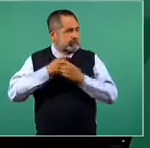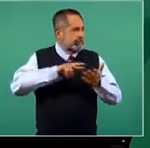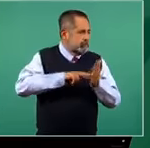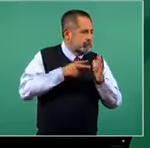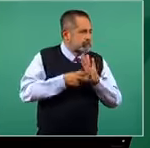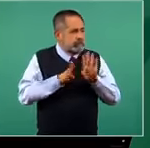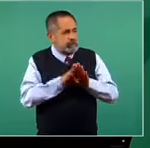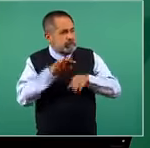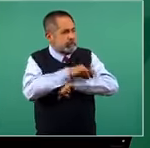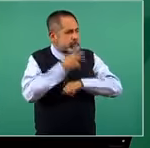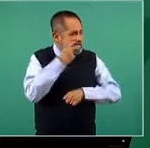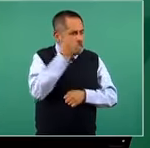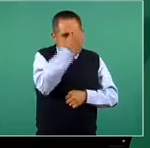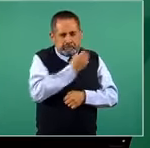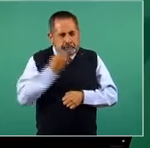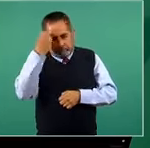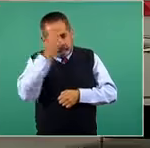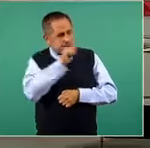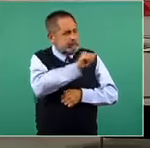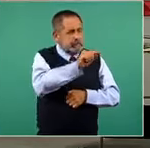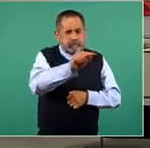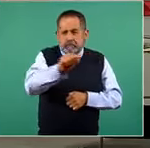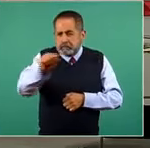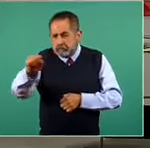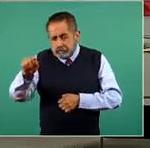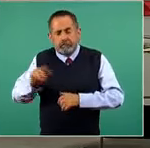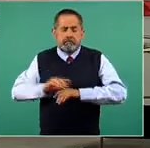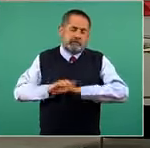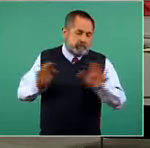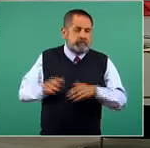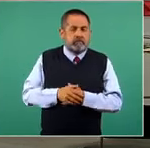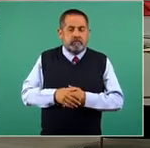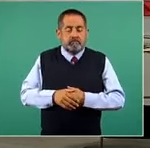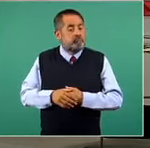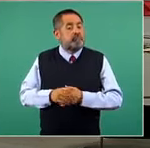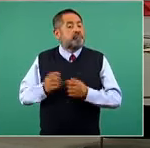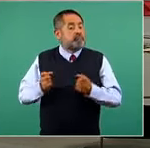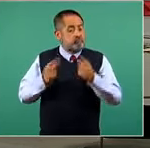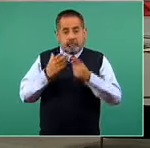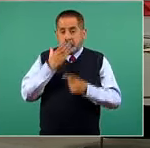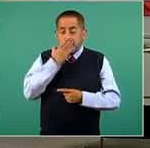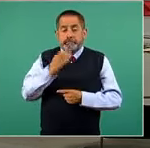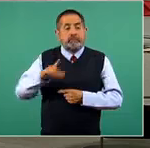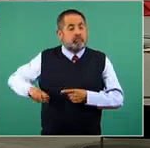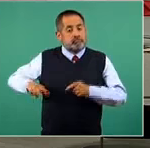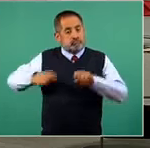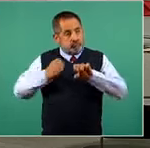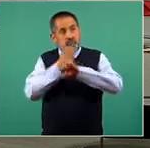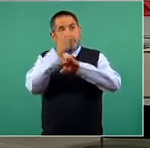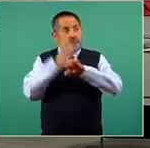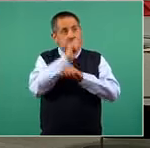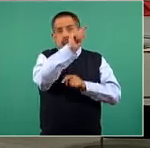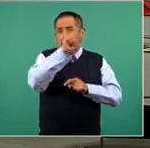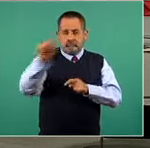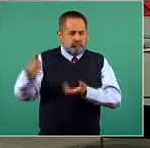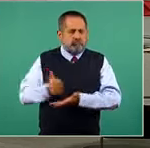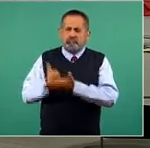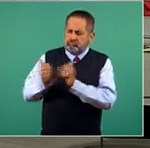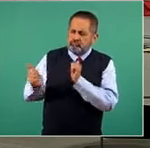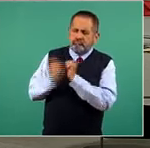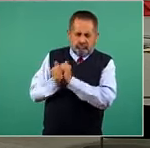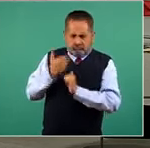hospitales. En algunos casos, y creo que vale la pena destacarlo, hubo una buena colaboración de los gobiernos estatales y también